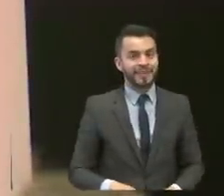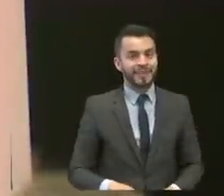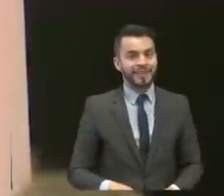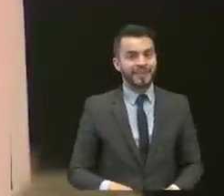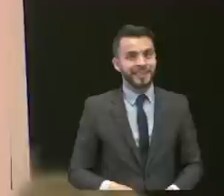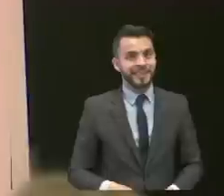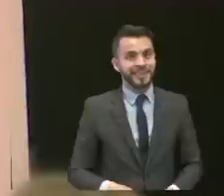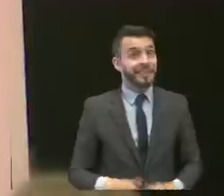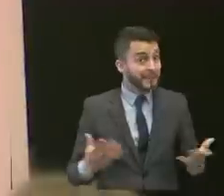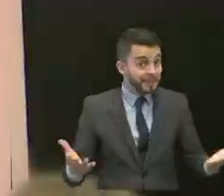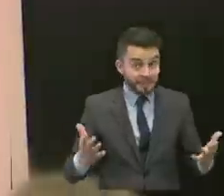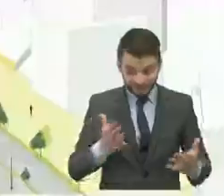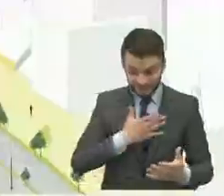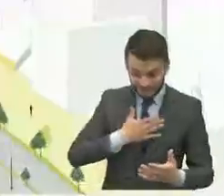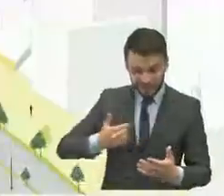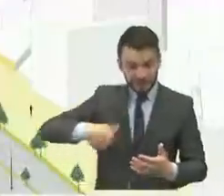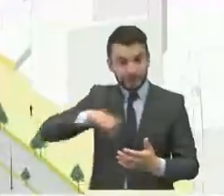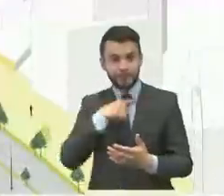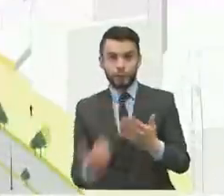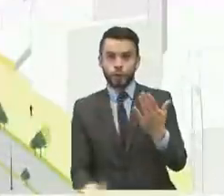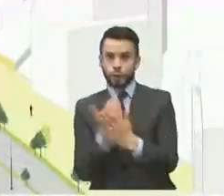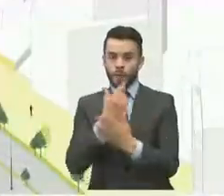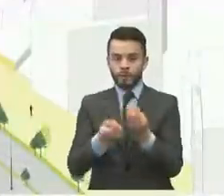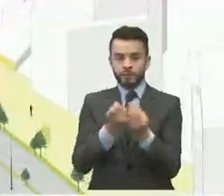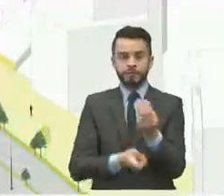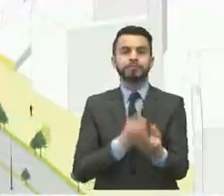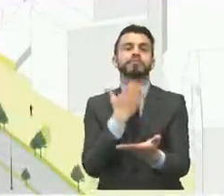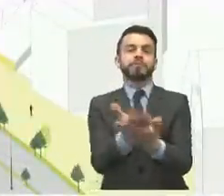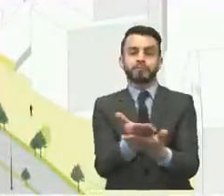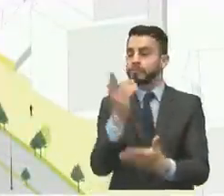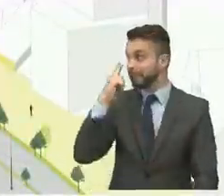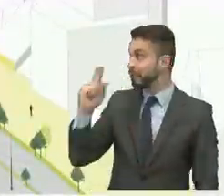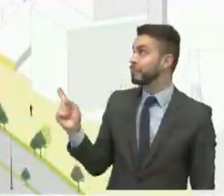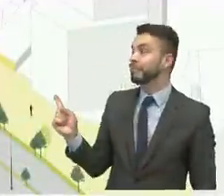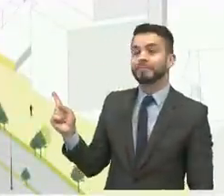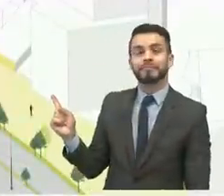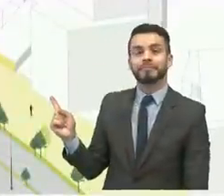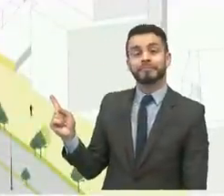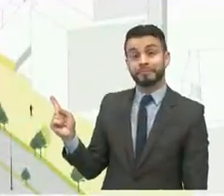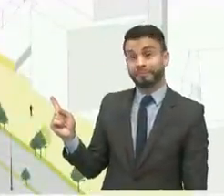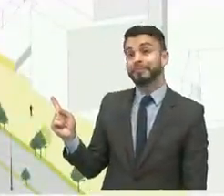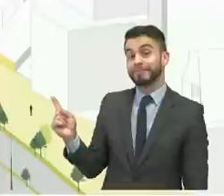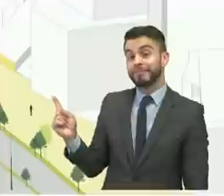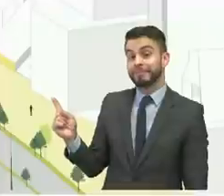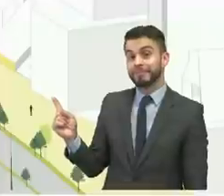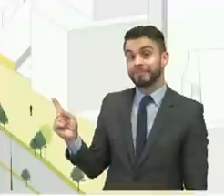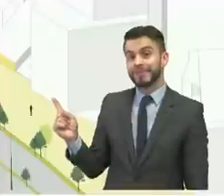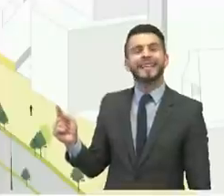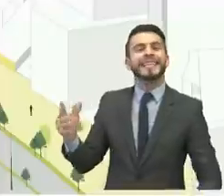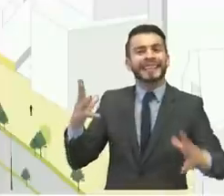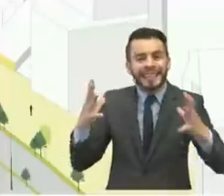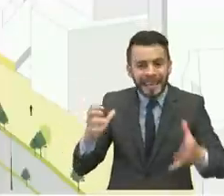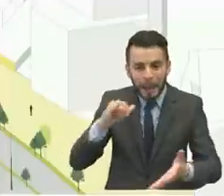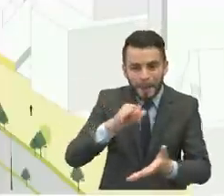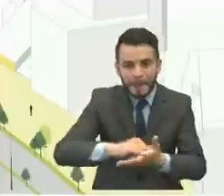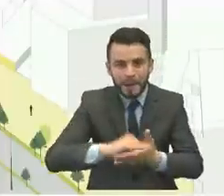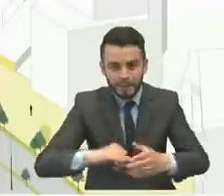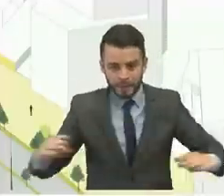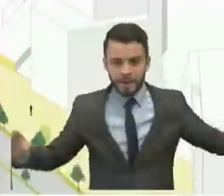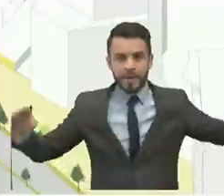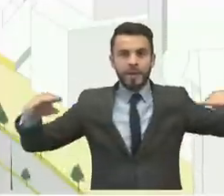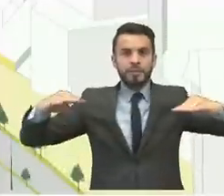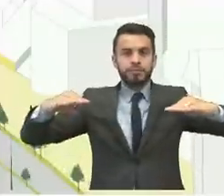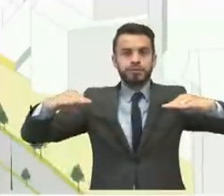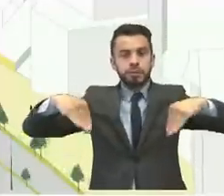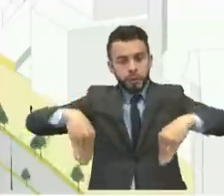Parte del nuevo diseño implica en este punto subterranizar esa conexión de los modos de transporte